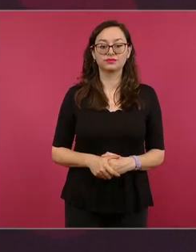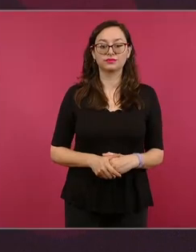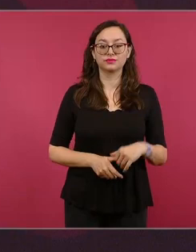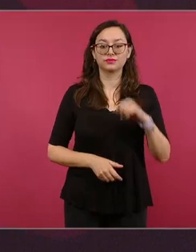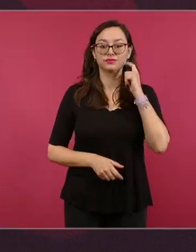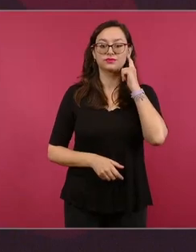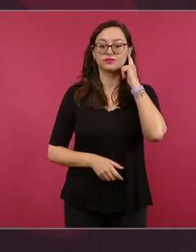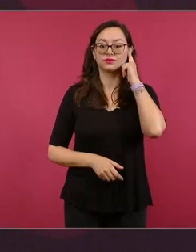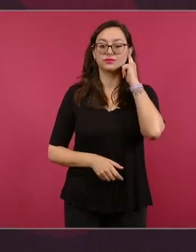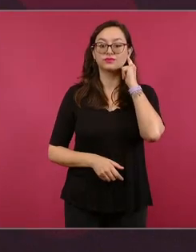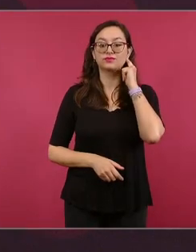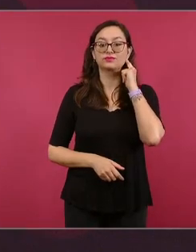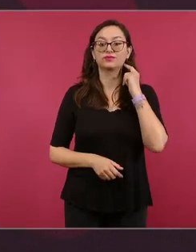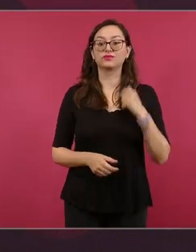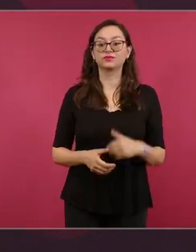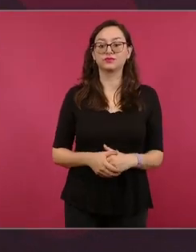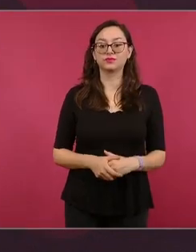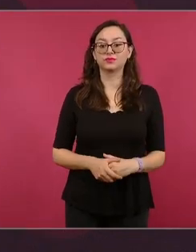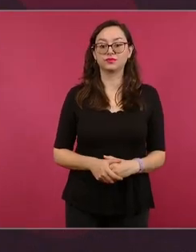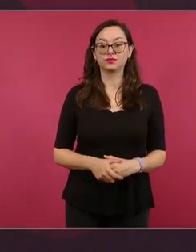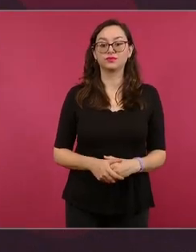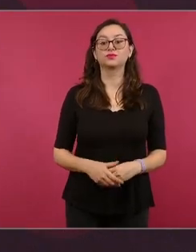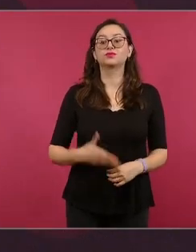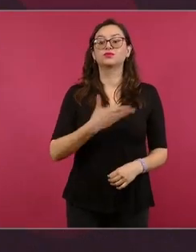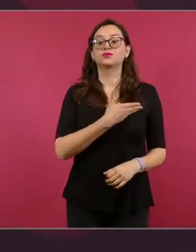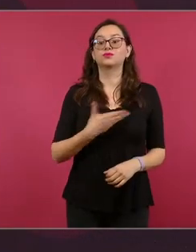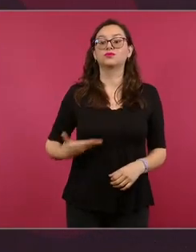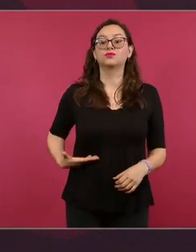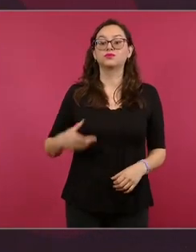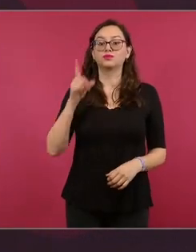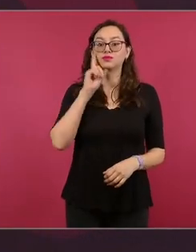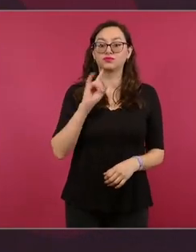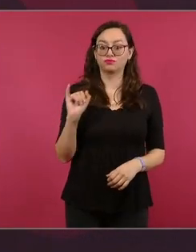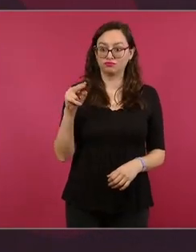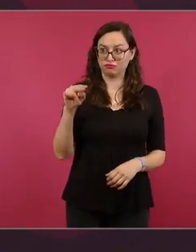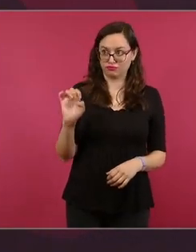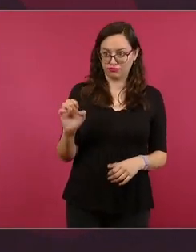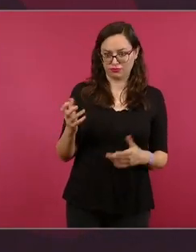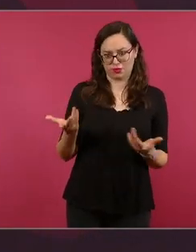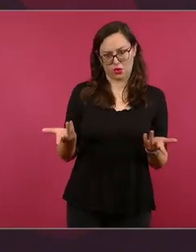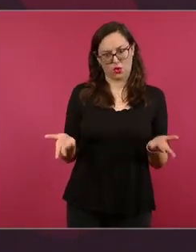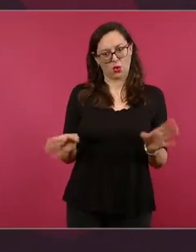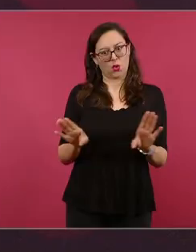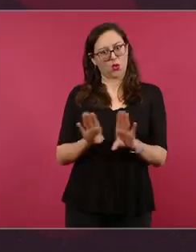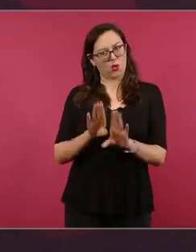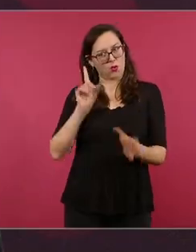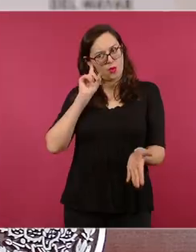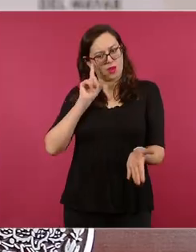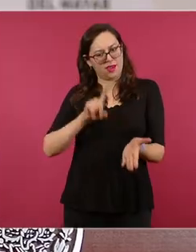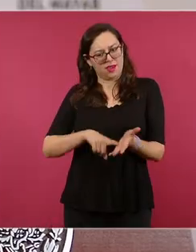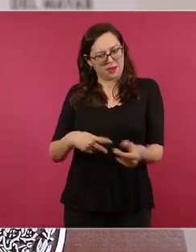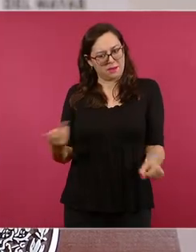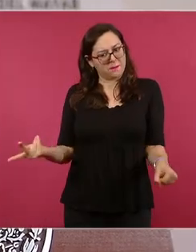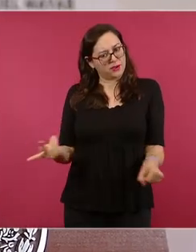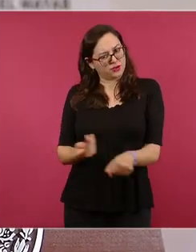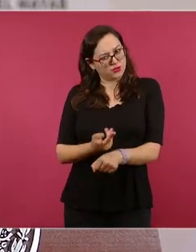a la directora del INE, a la presidenta del INE, ¿qué pasó? Eso sí calienta.